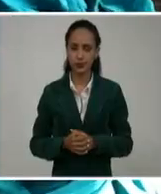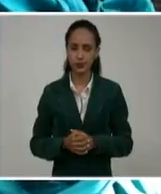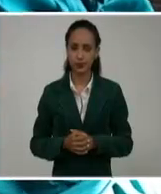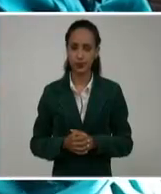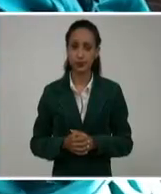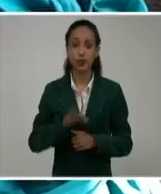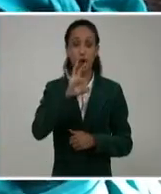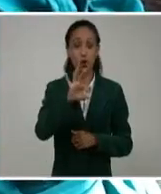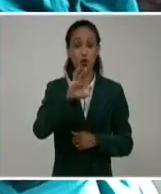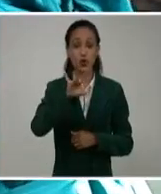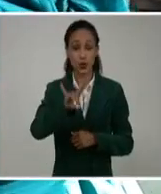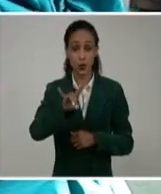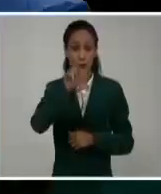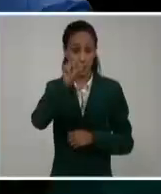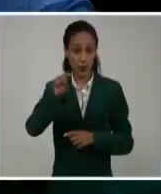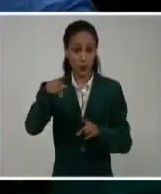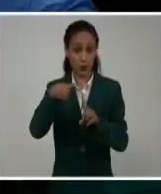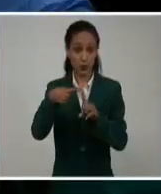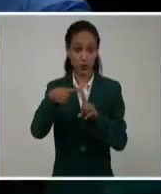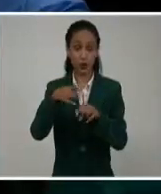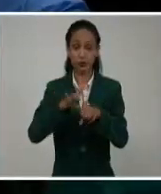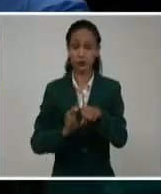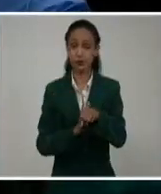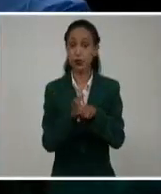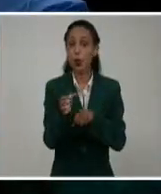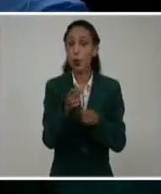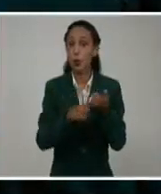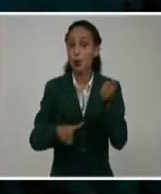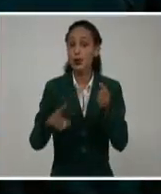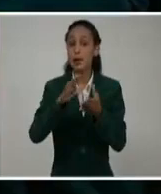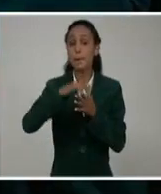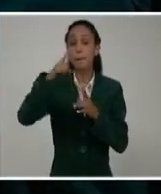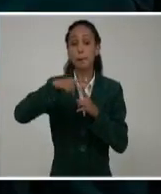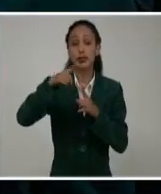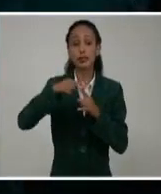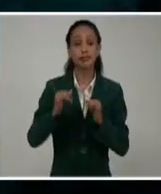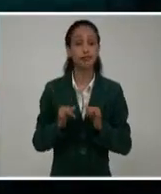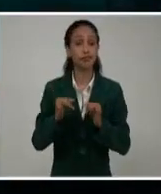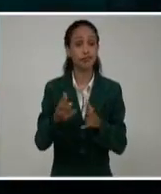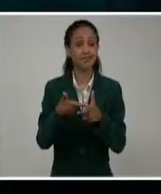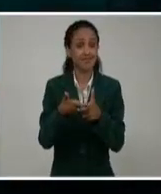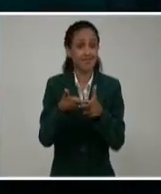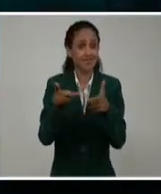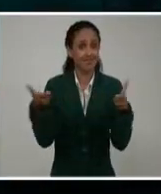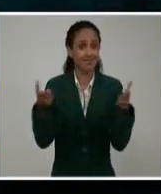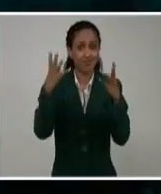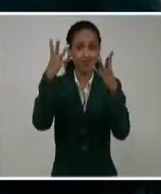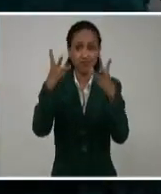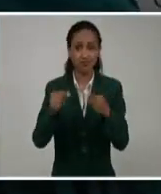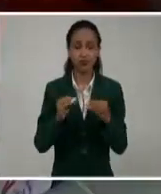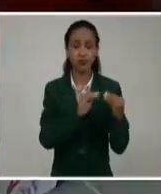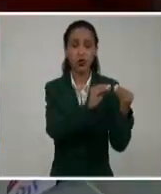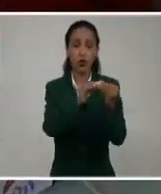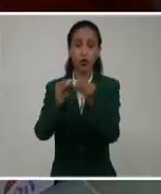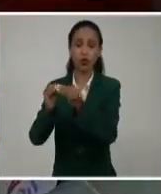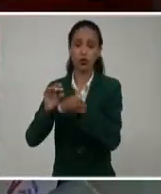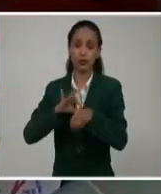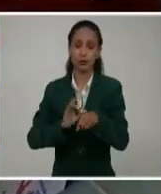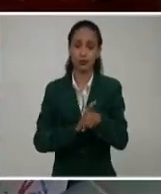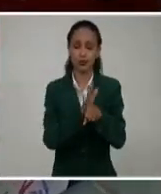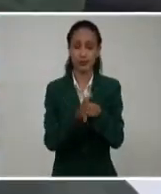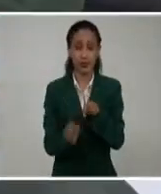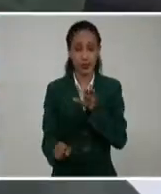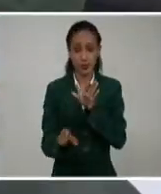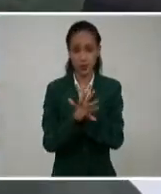Con 89 casos positivos a la COVID-19, la provincia de Matanzas registra una de las cifras más elevadas por contagios de la enfermedad desde el inicio de